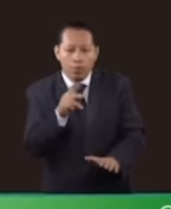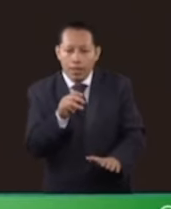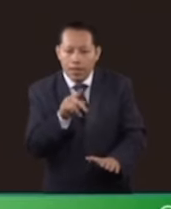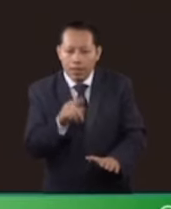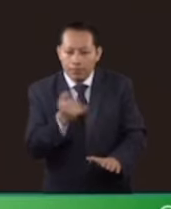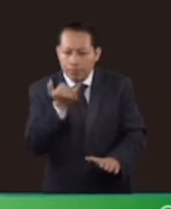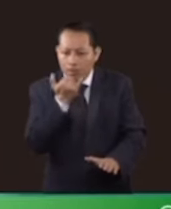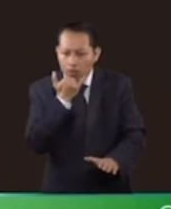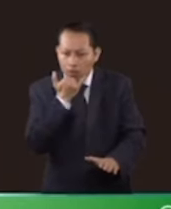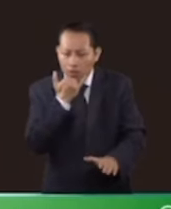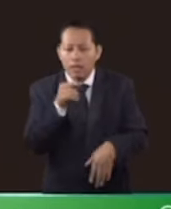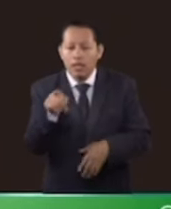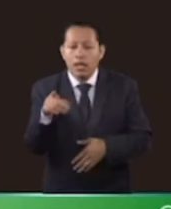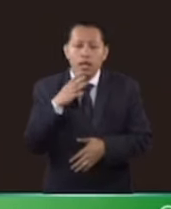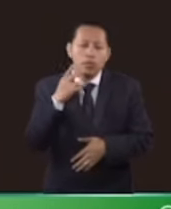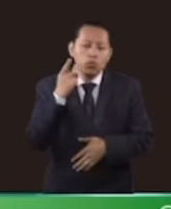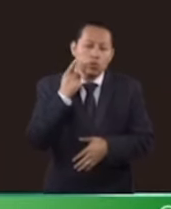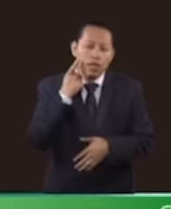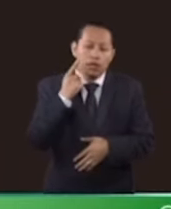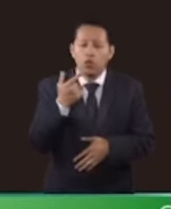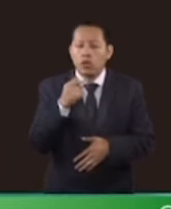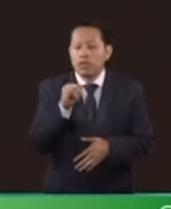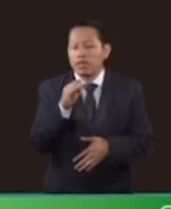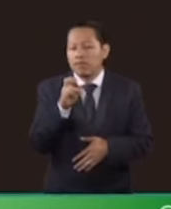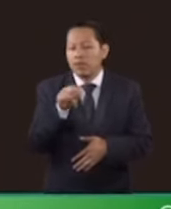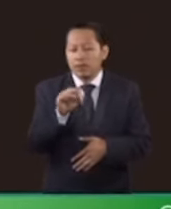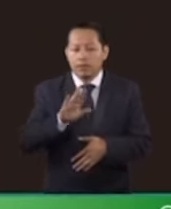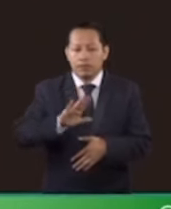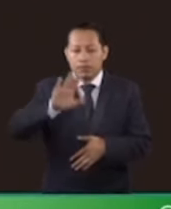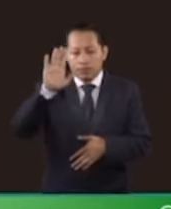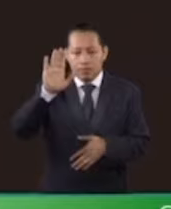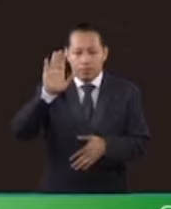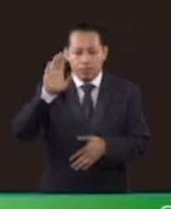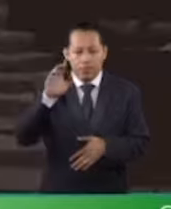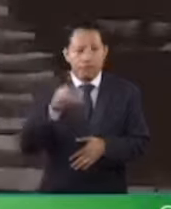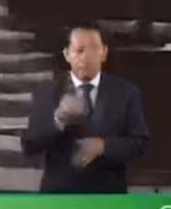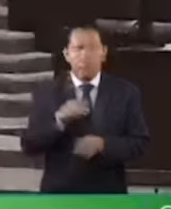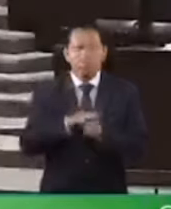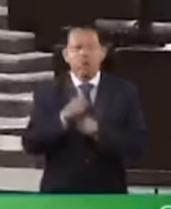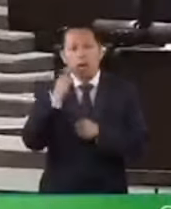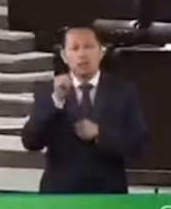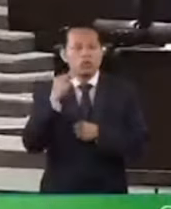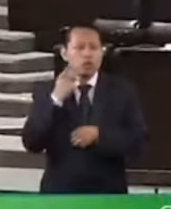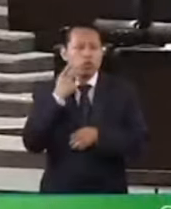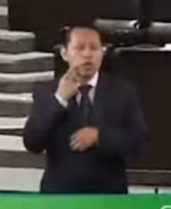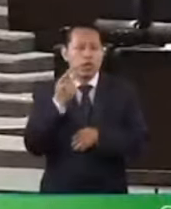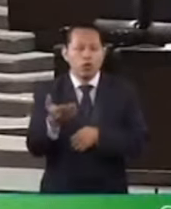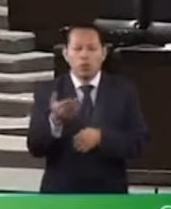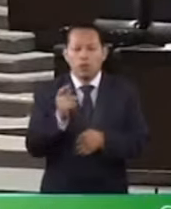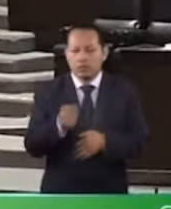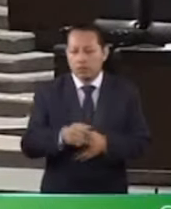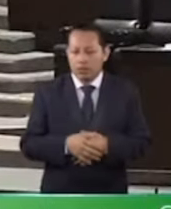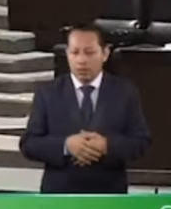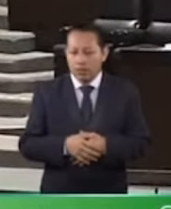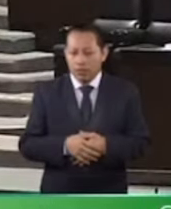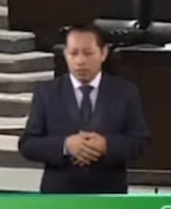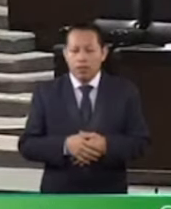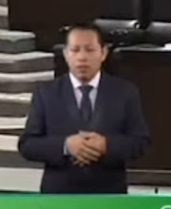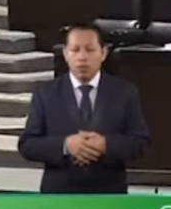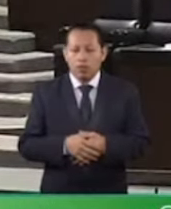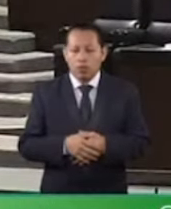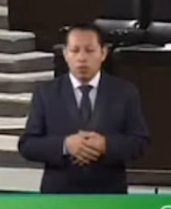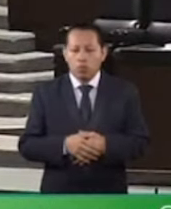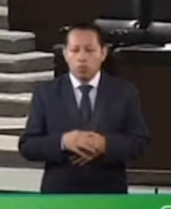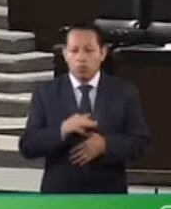momentito el diputado Gibrán ha solicitado la palabra con qué objeto diputado para hacerle